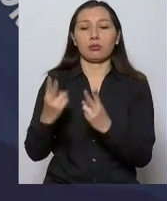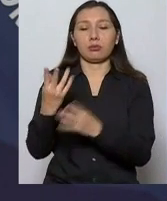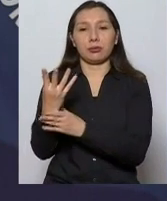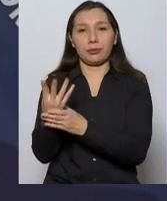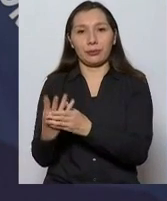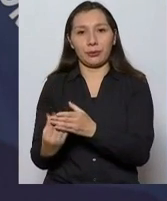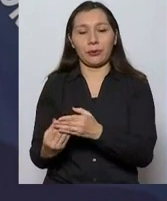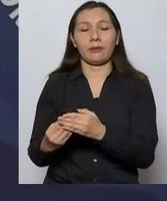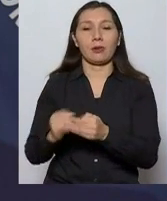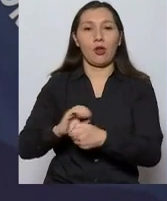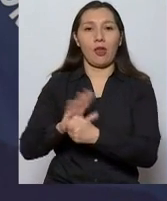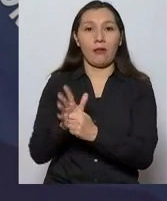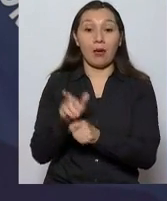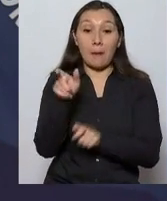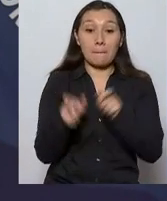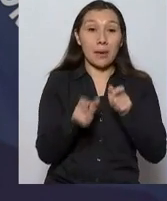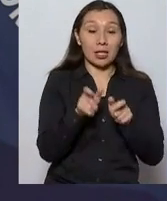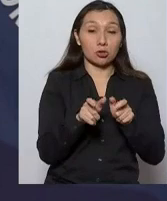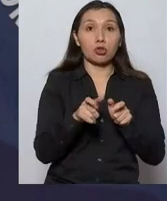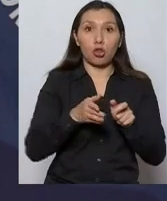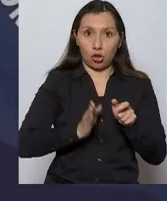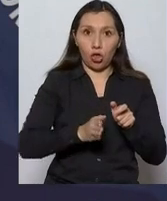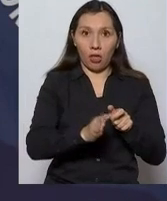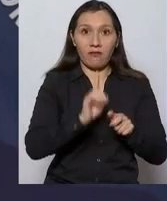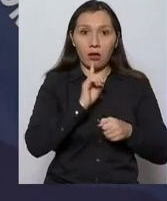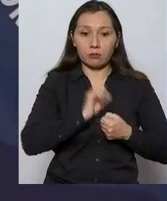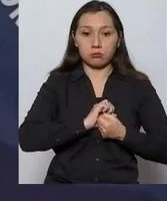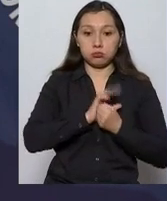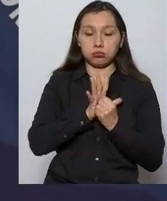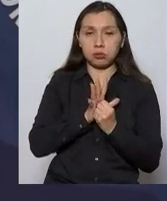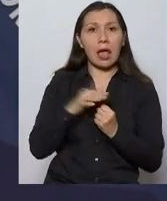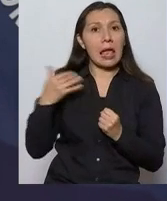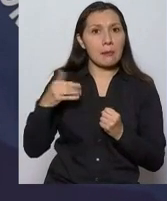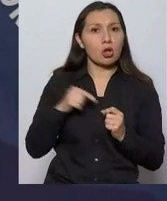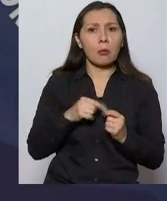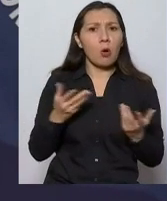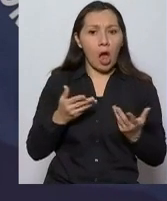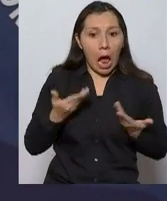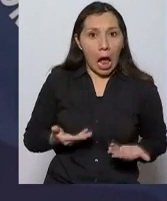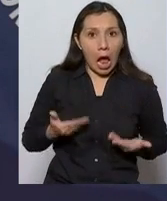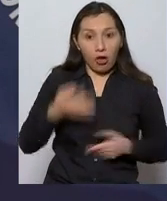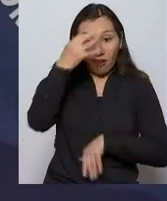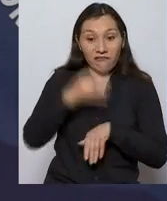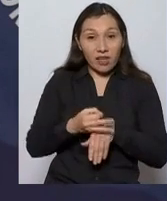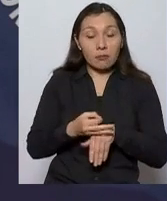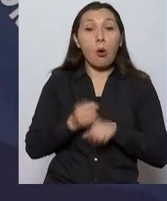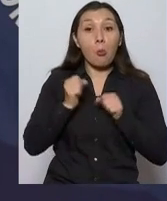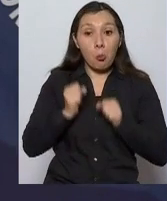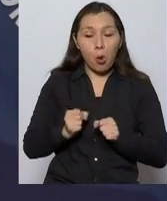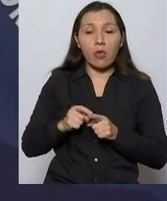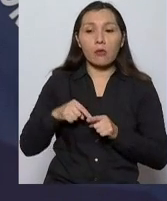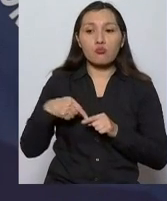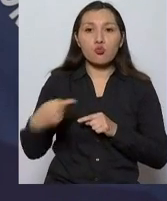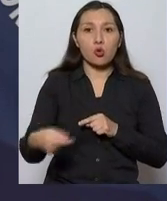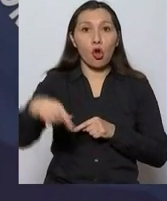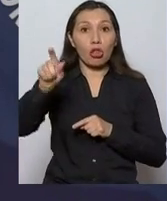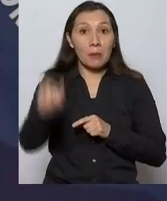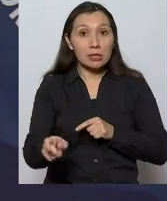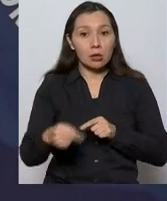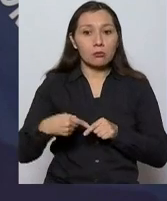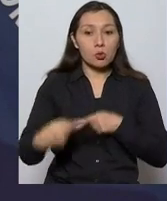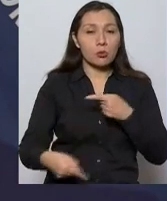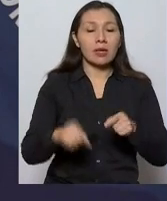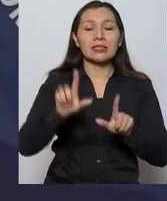recuperado. De las personas que son los casos activos y que son las importantes porque son aquellas que pueden contagiar a un tercero,